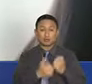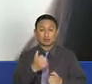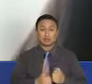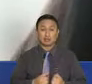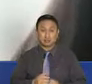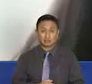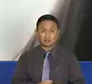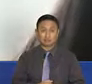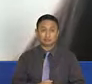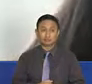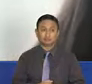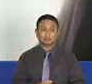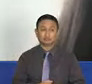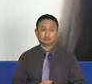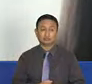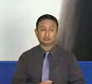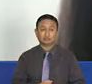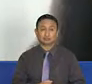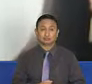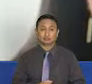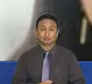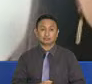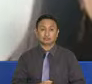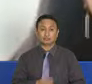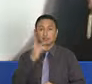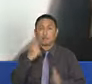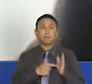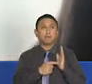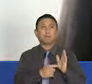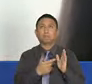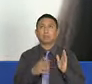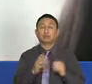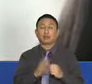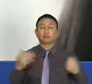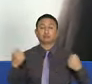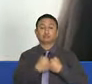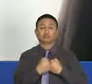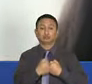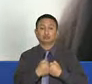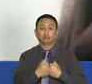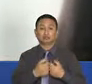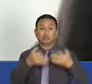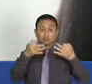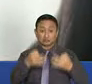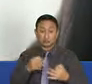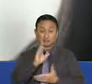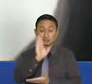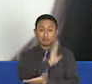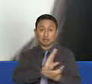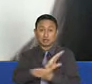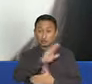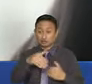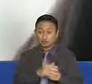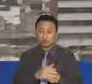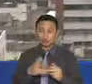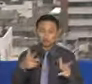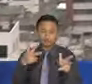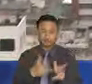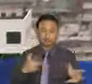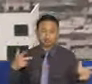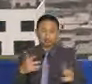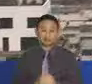supongamos que hubo un pequeño derrumbe o supongamos que hubo un choque en ese momento entonces todo el barrio queda colapsado